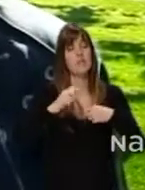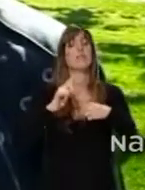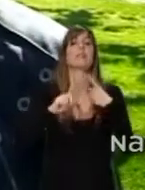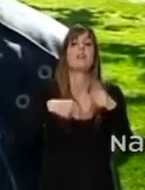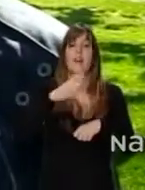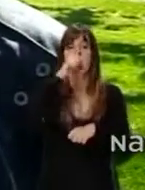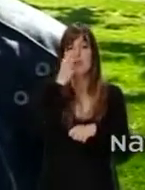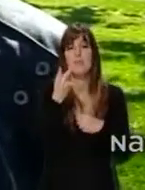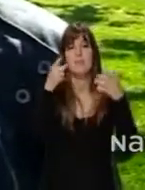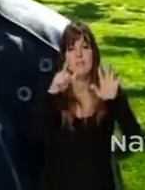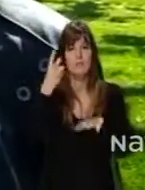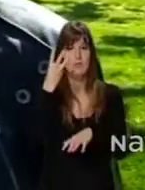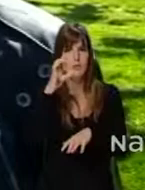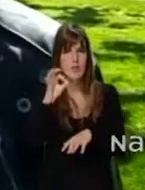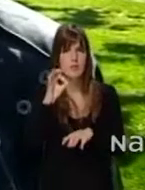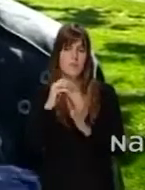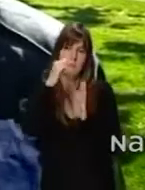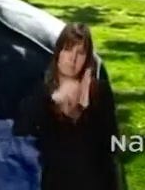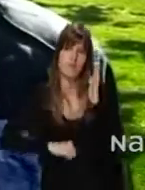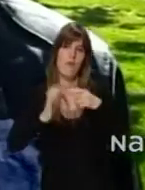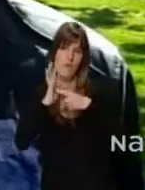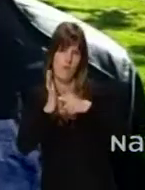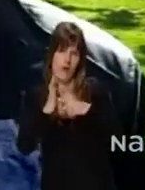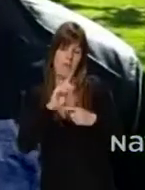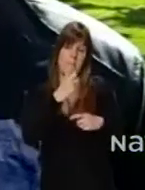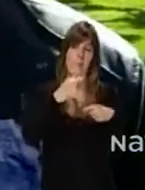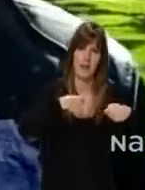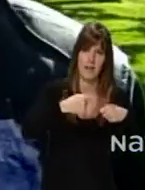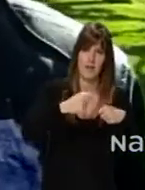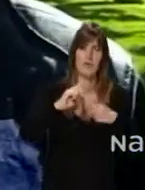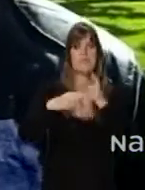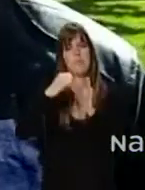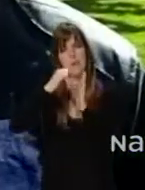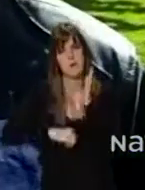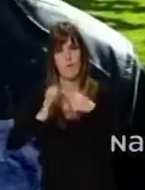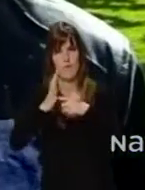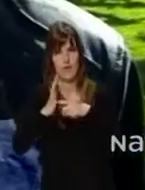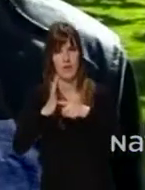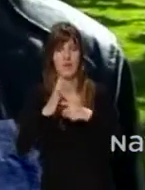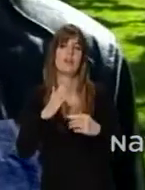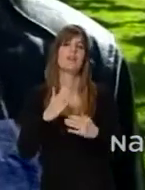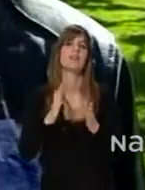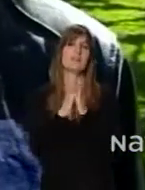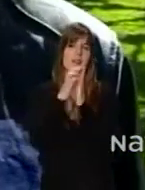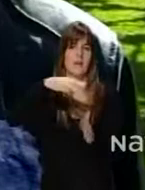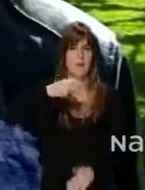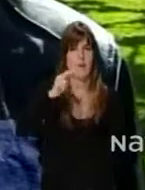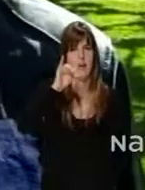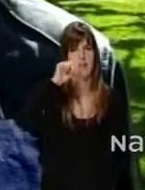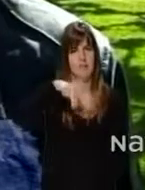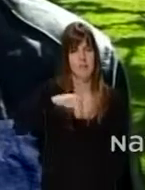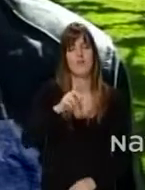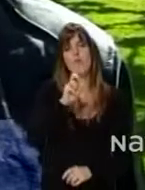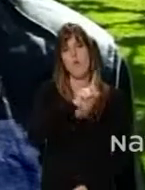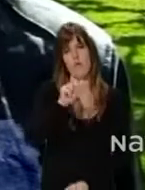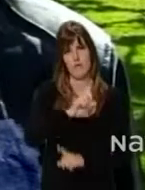se le da la posibilidad de hacer feria. Las ferias de San Martín. San Martín es el 11 de noviembre y es una fecha en torno